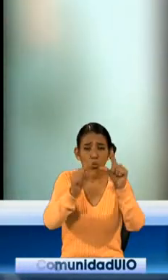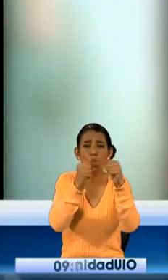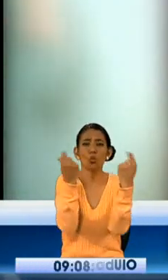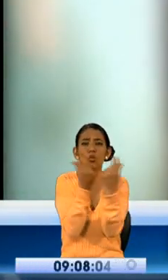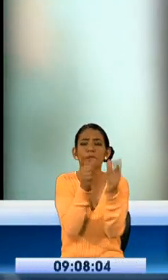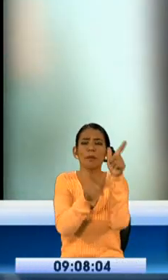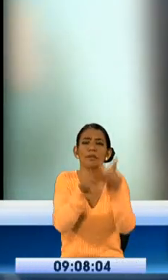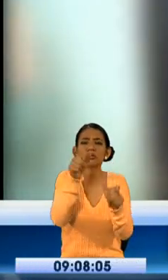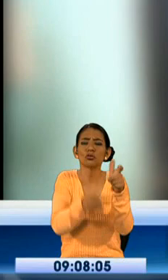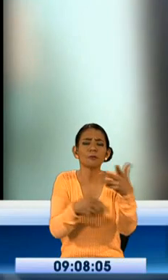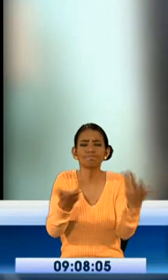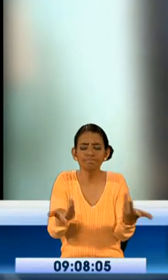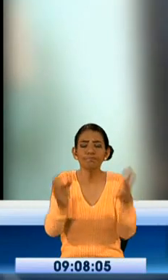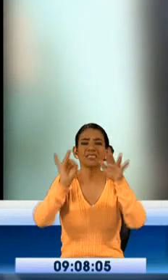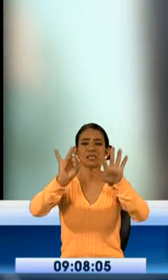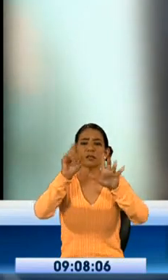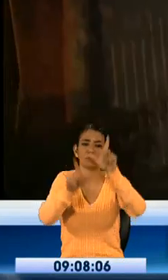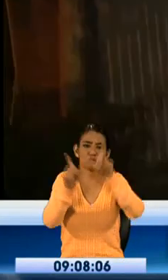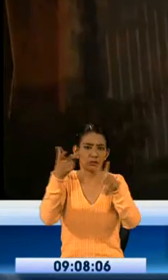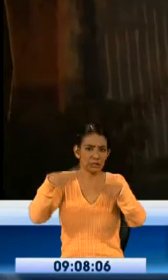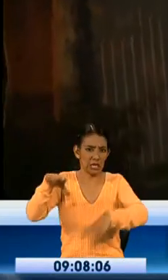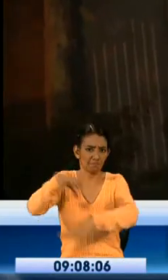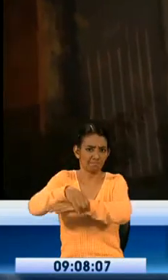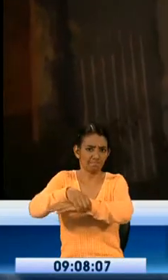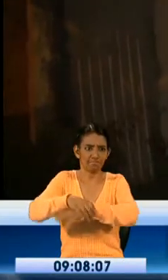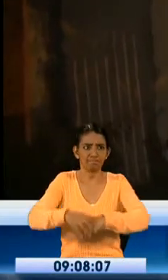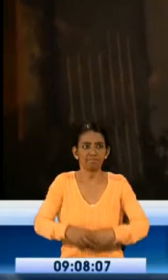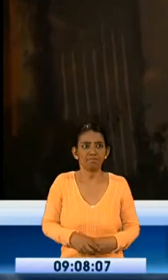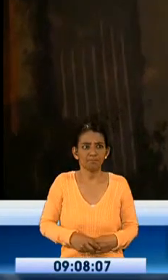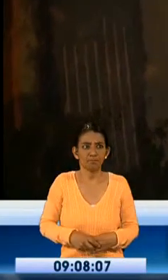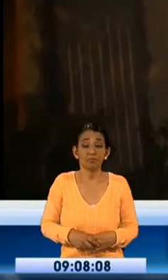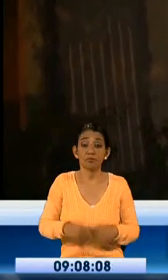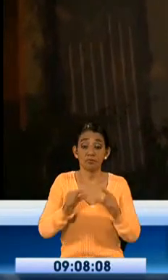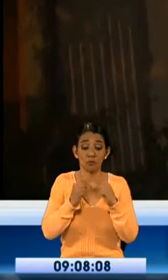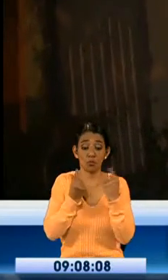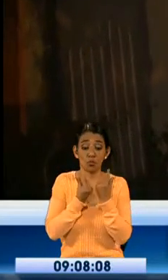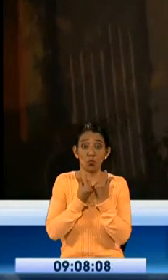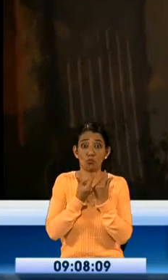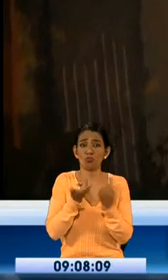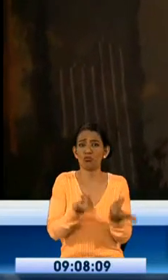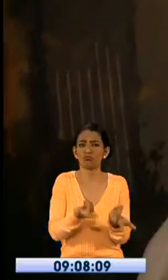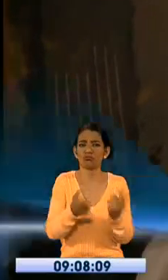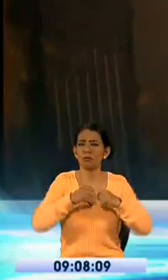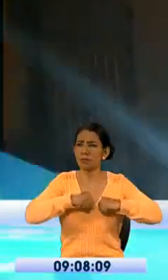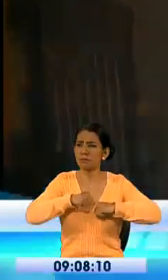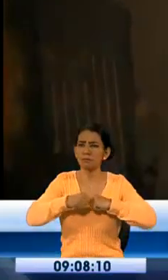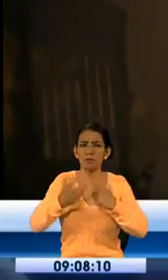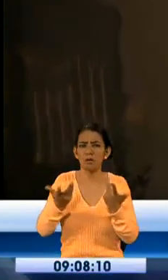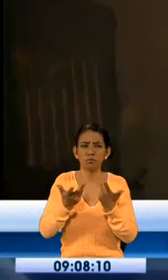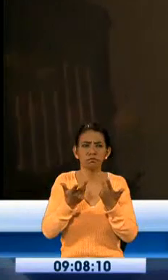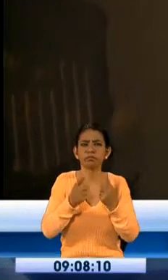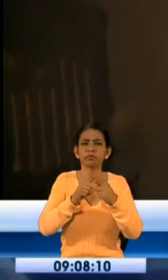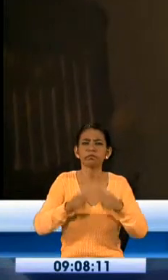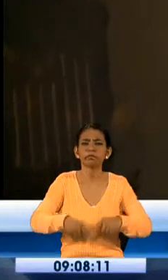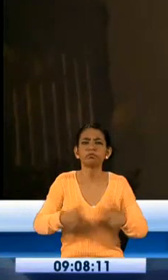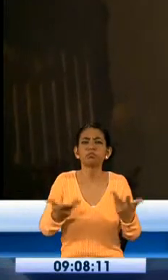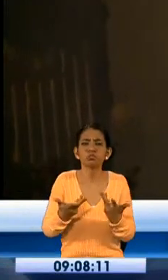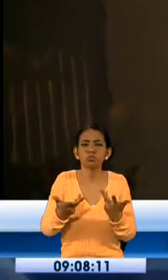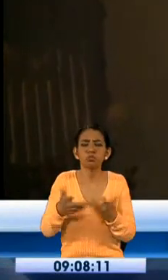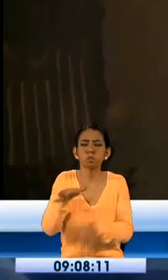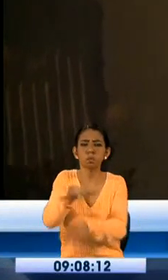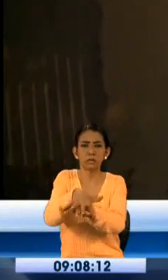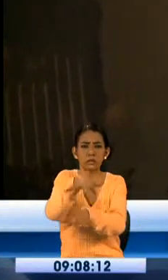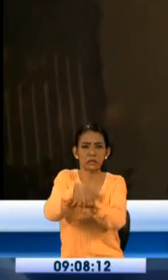delictiva conformada por 7 personas. Una banda que venía operando en la ciudad de Machala, hace algún tiempo atrás, la